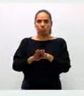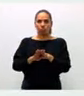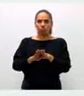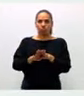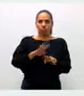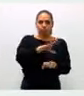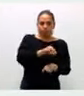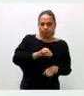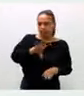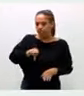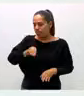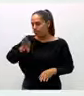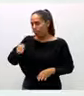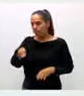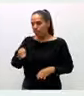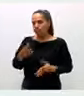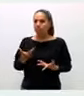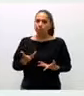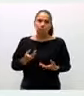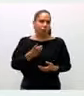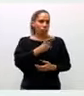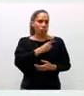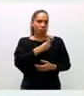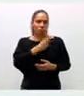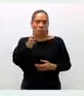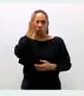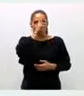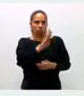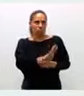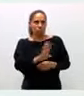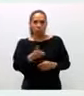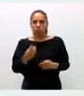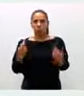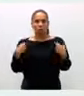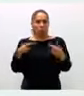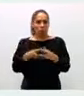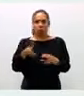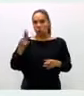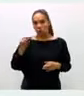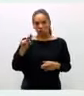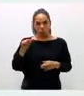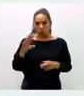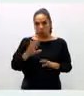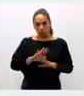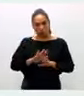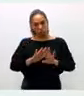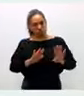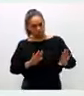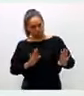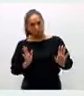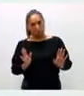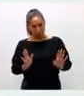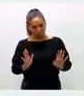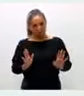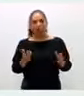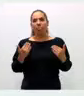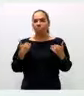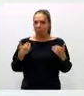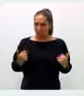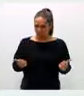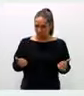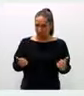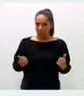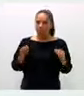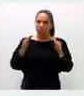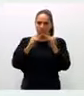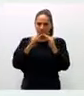efectivamente trascienden a los docentes. Eso ya no les toca directamente a ustedes. Hay otros niveles de gestión. Es una gestión que se